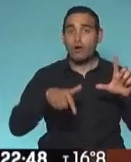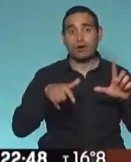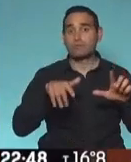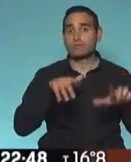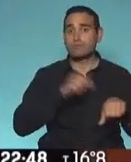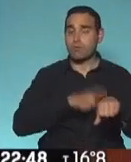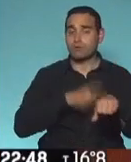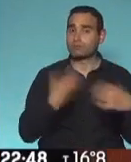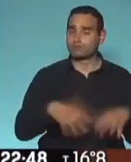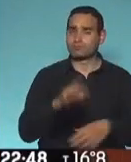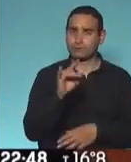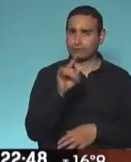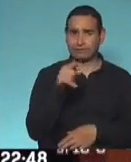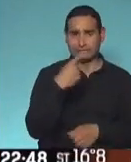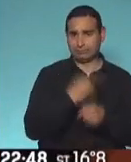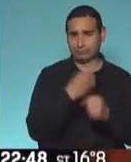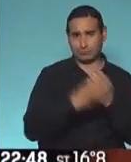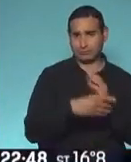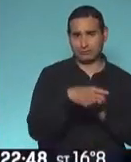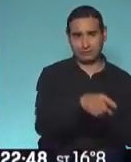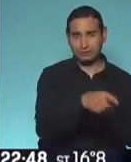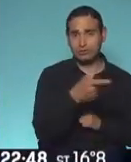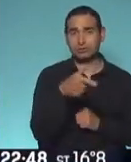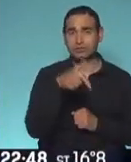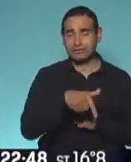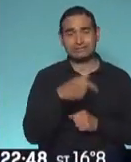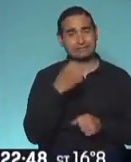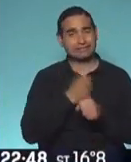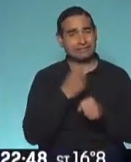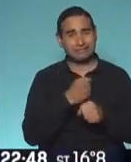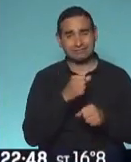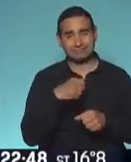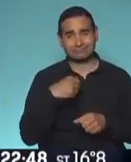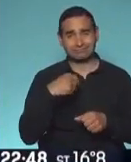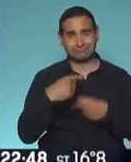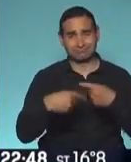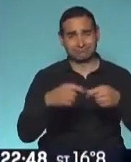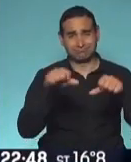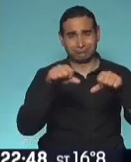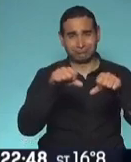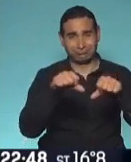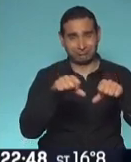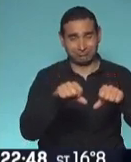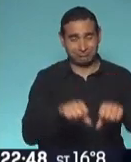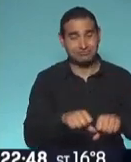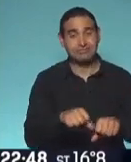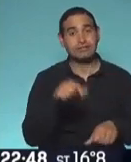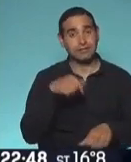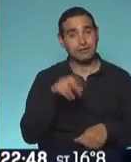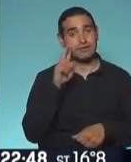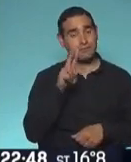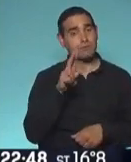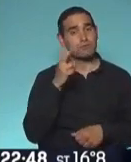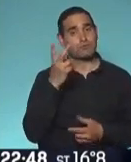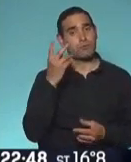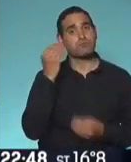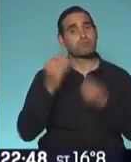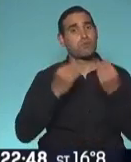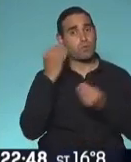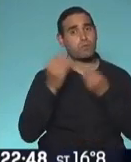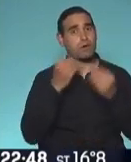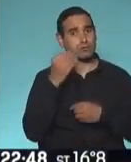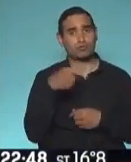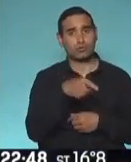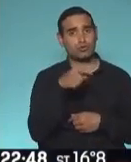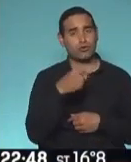complicado Netanyahu de su carrera y por eso el tema de la preocupación que tiene por